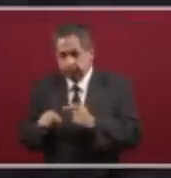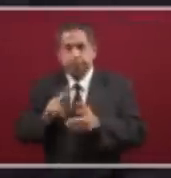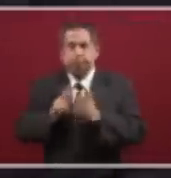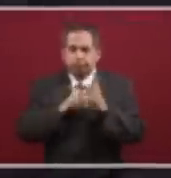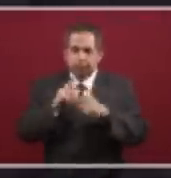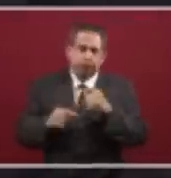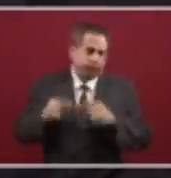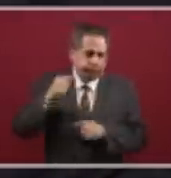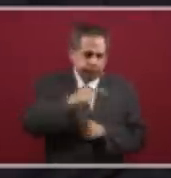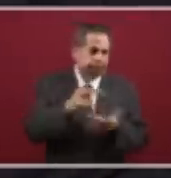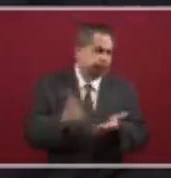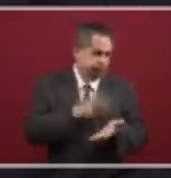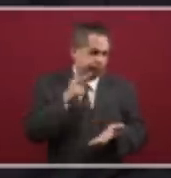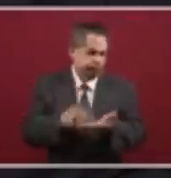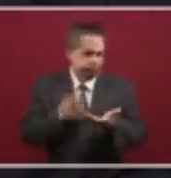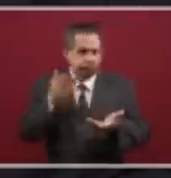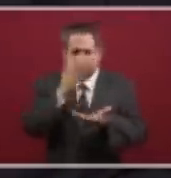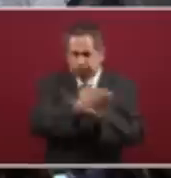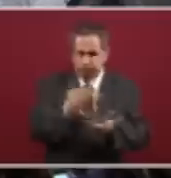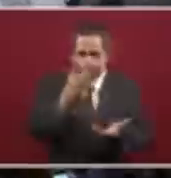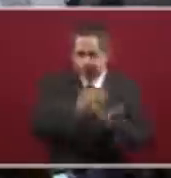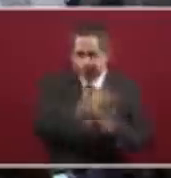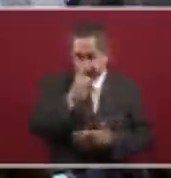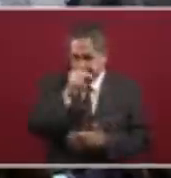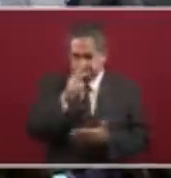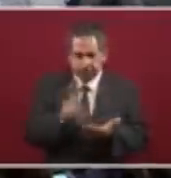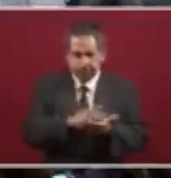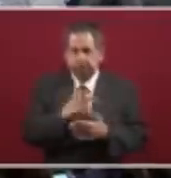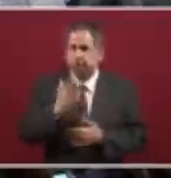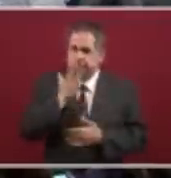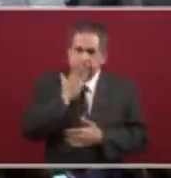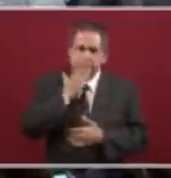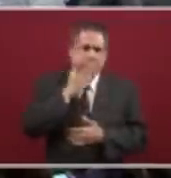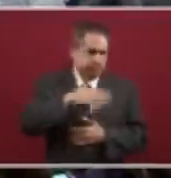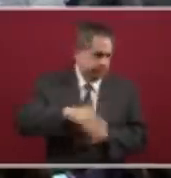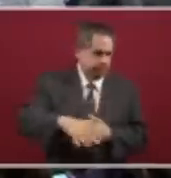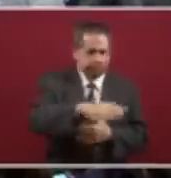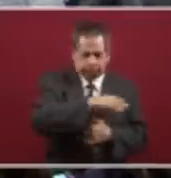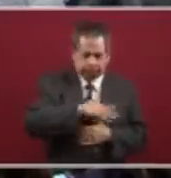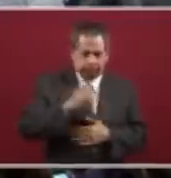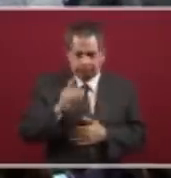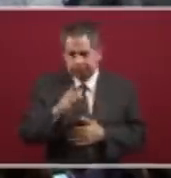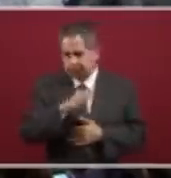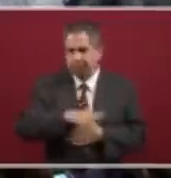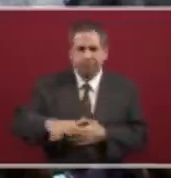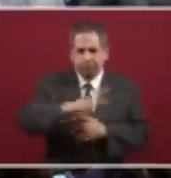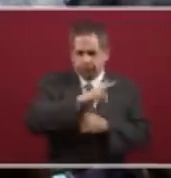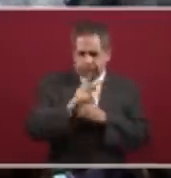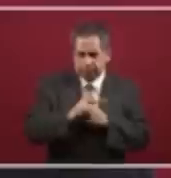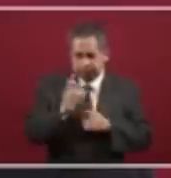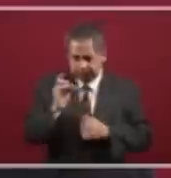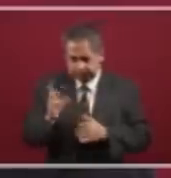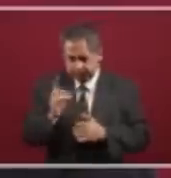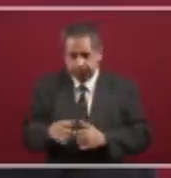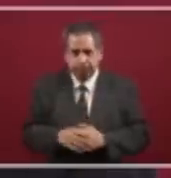hermosillo varias veces son horas a todo el país